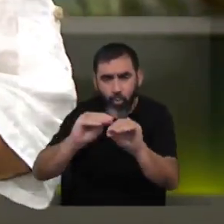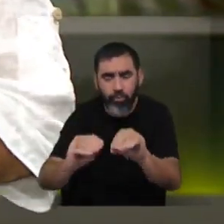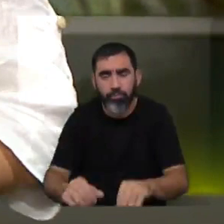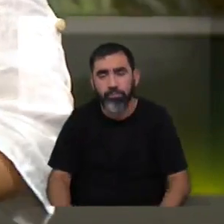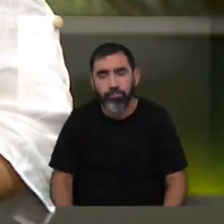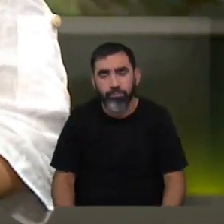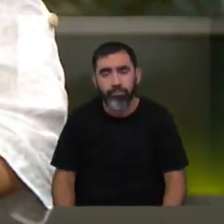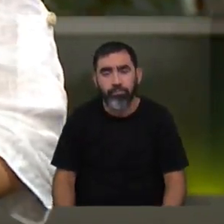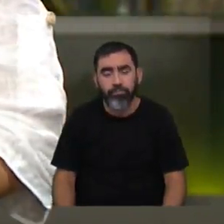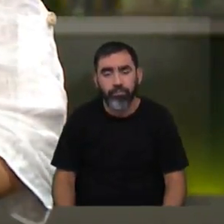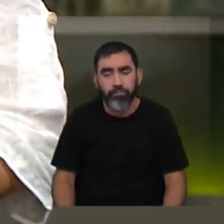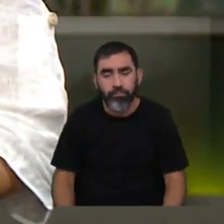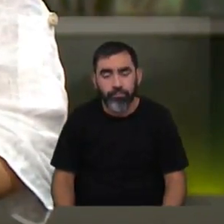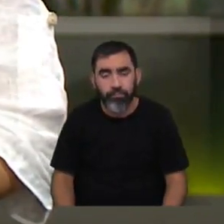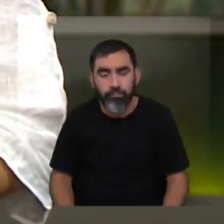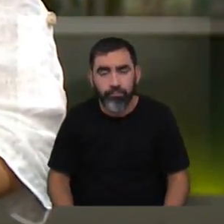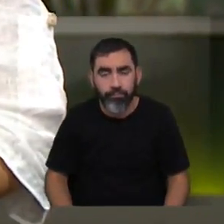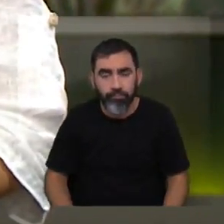pensamos como manipulación